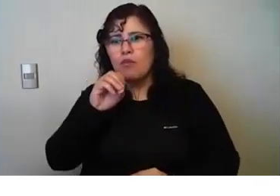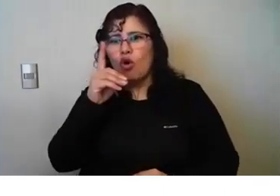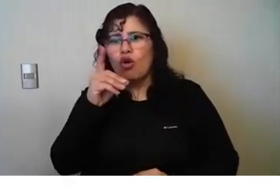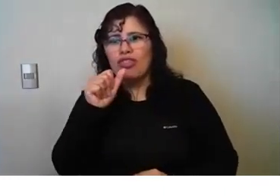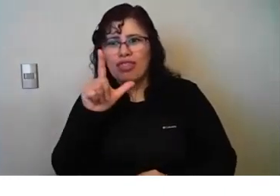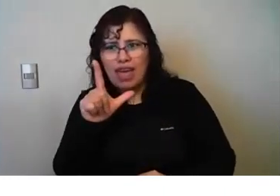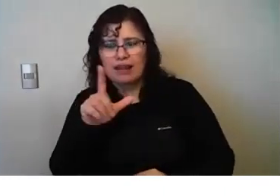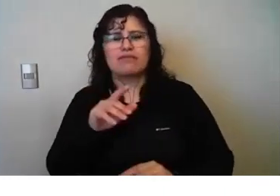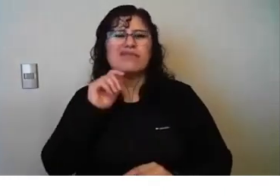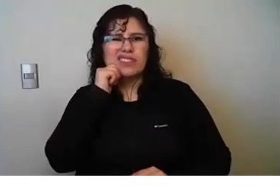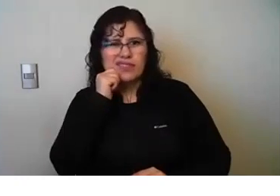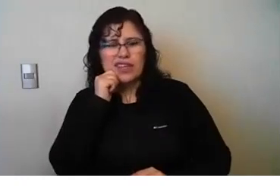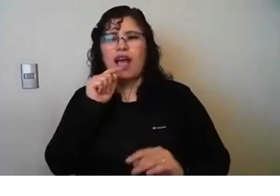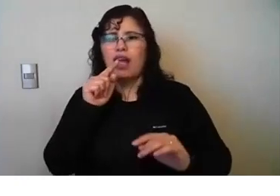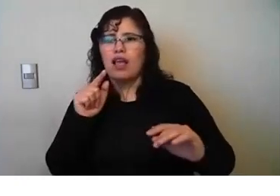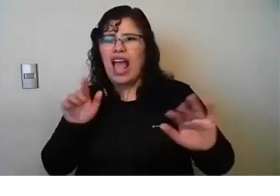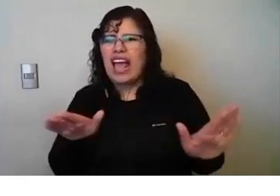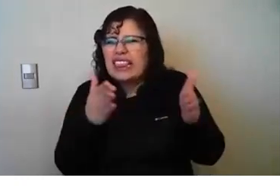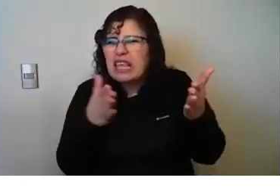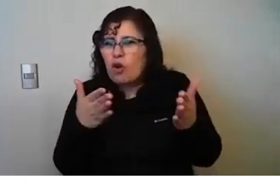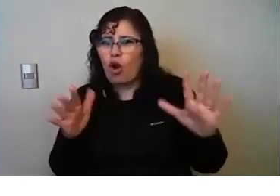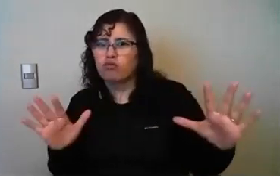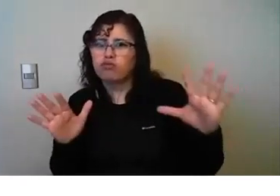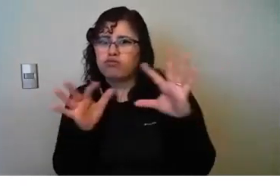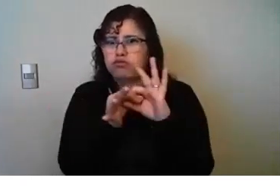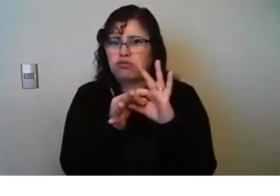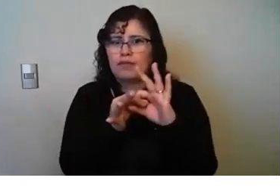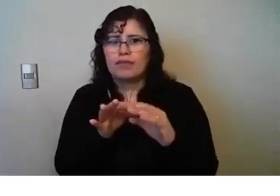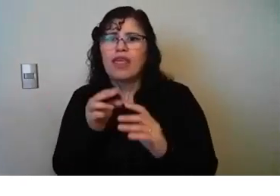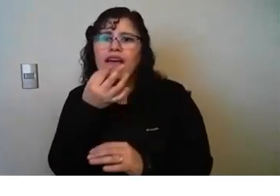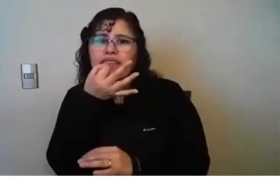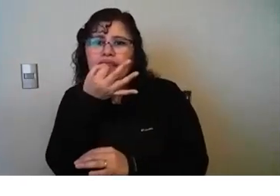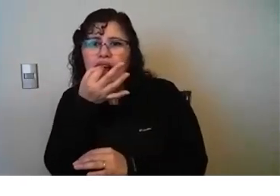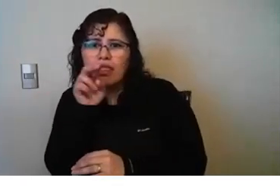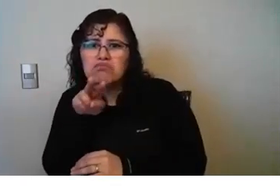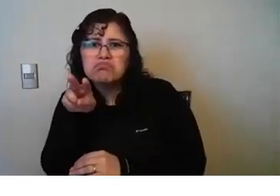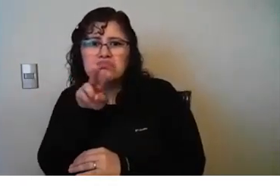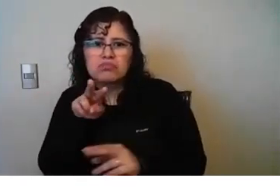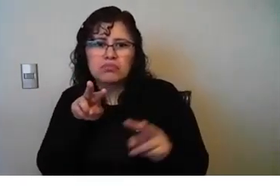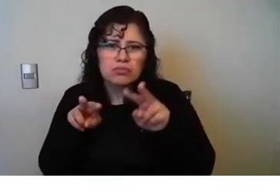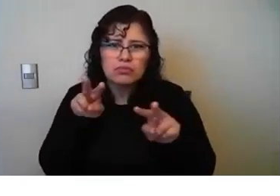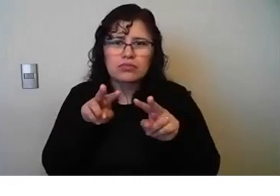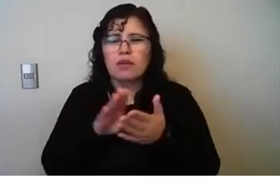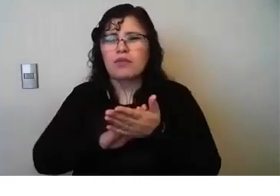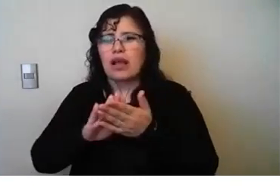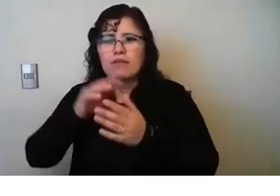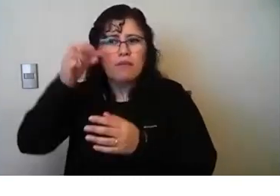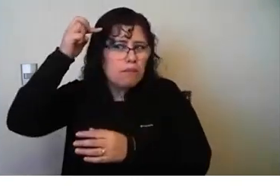generalmente un tipo de estímulo, que son las que están marcadas en color verde, ¿ya? Tanto en el lóbulo parietal,